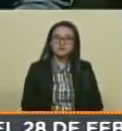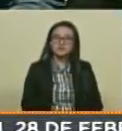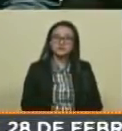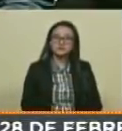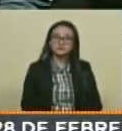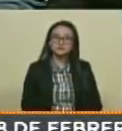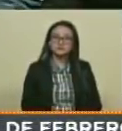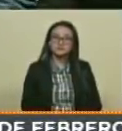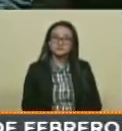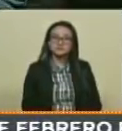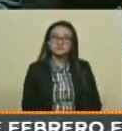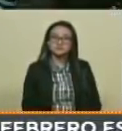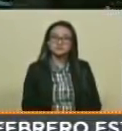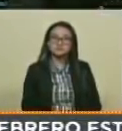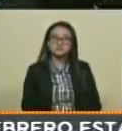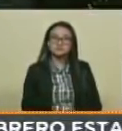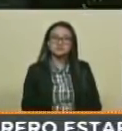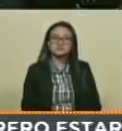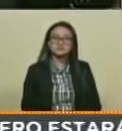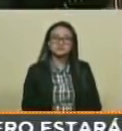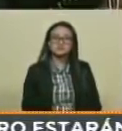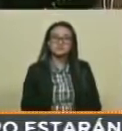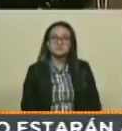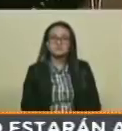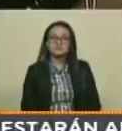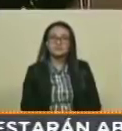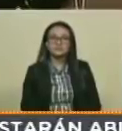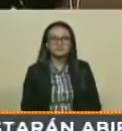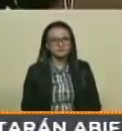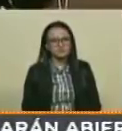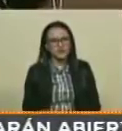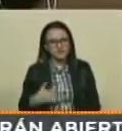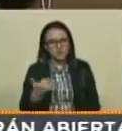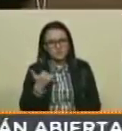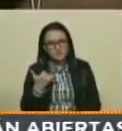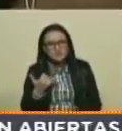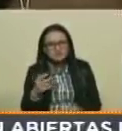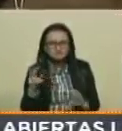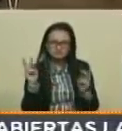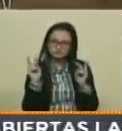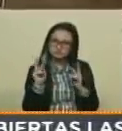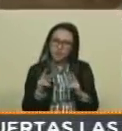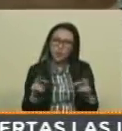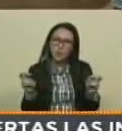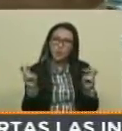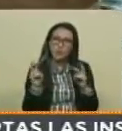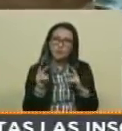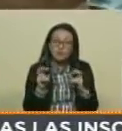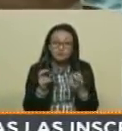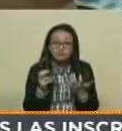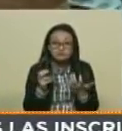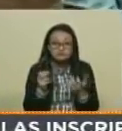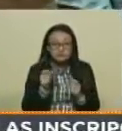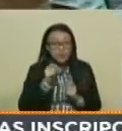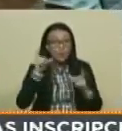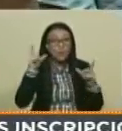Oye, esto, uno mientras fue hurgando más en esto, no salía del asombro hasta